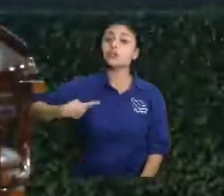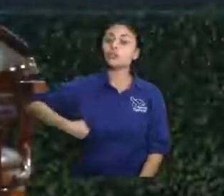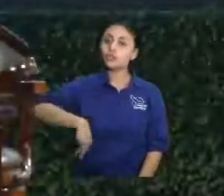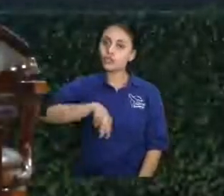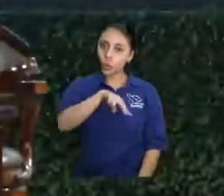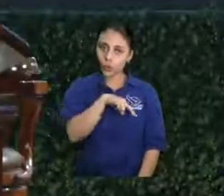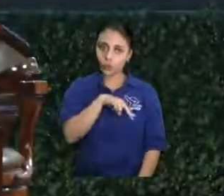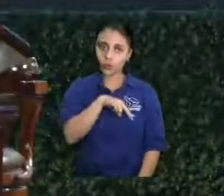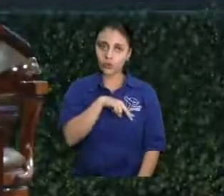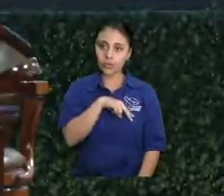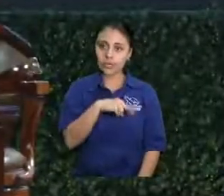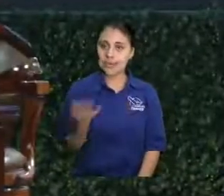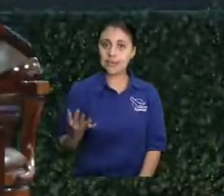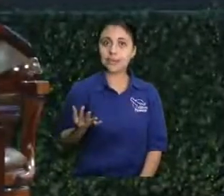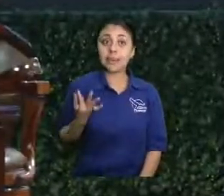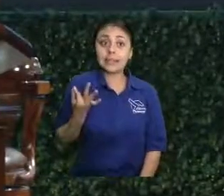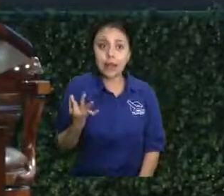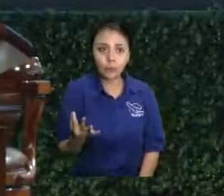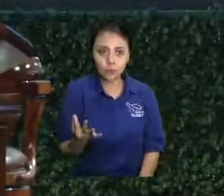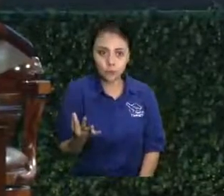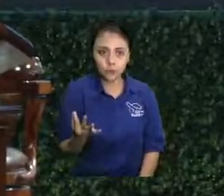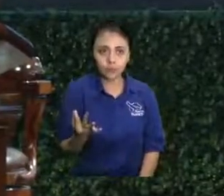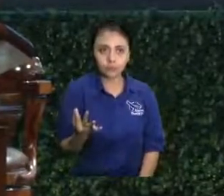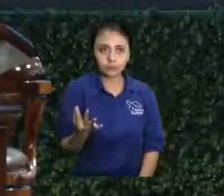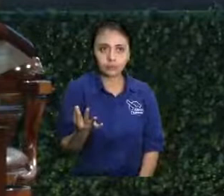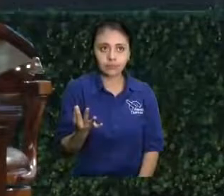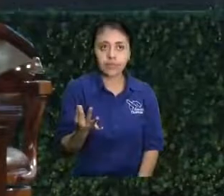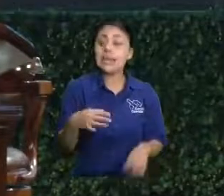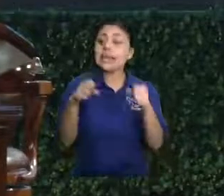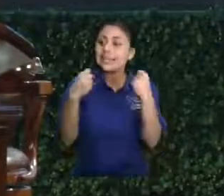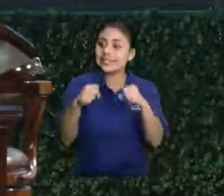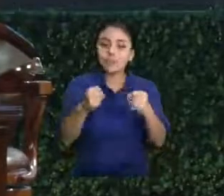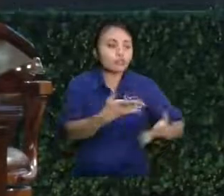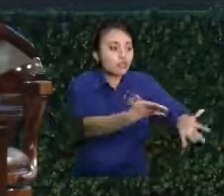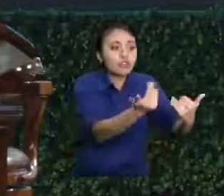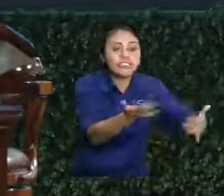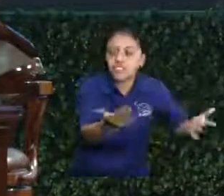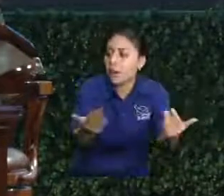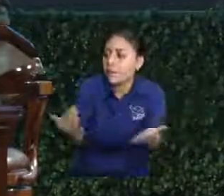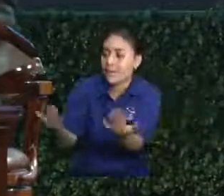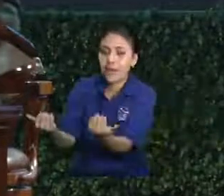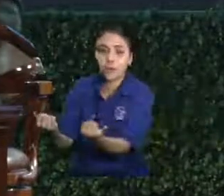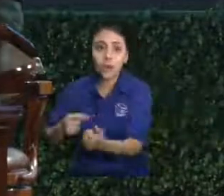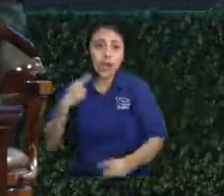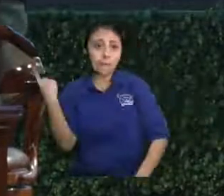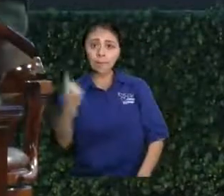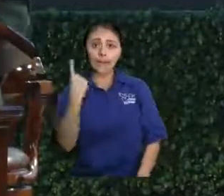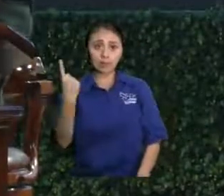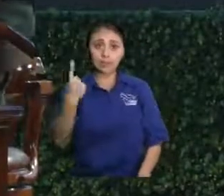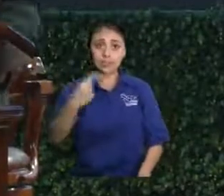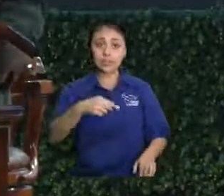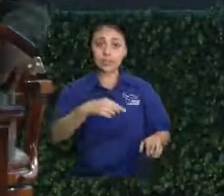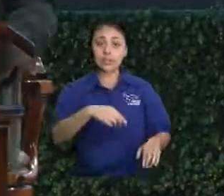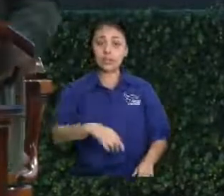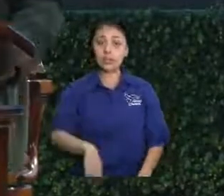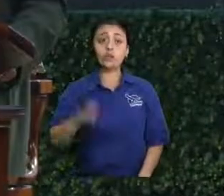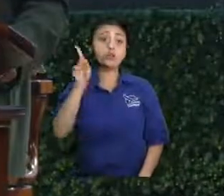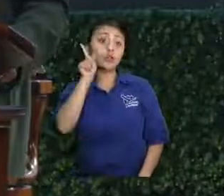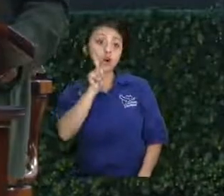nosotros invitamos y hacemos una convocatoria para todos los que se graduaron,